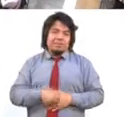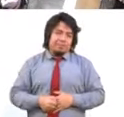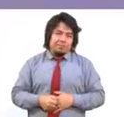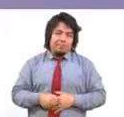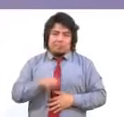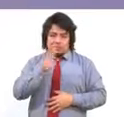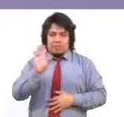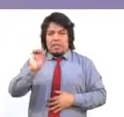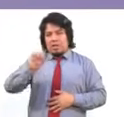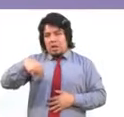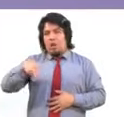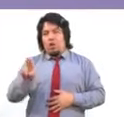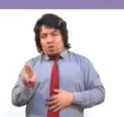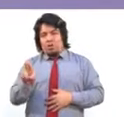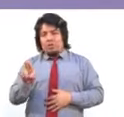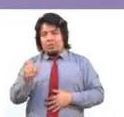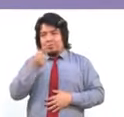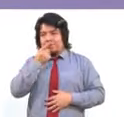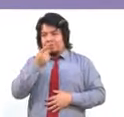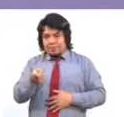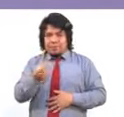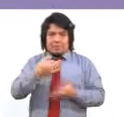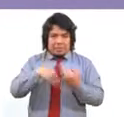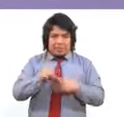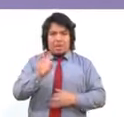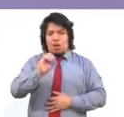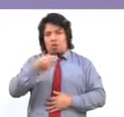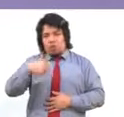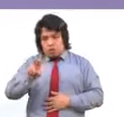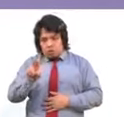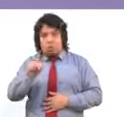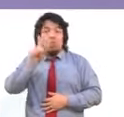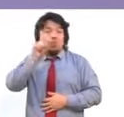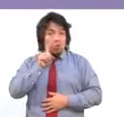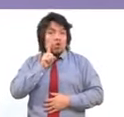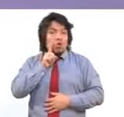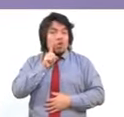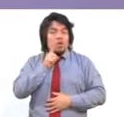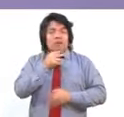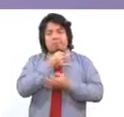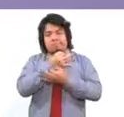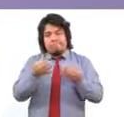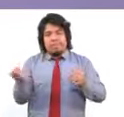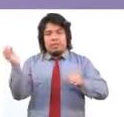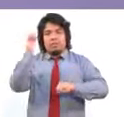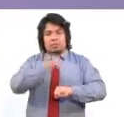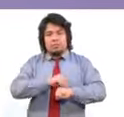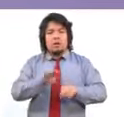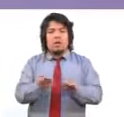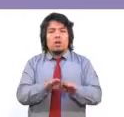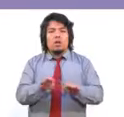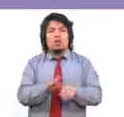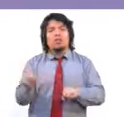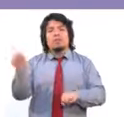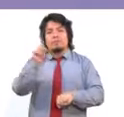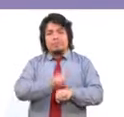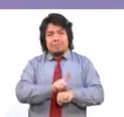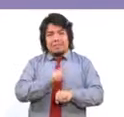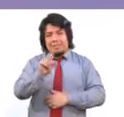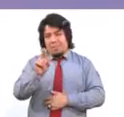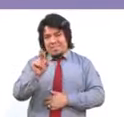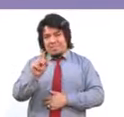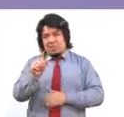Naciones Unidas de las Mujeres, ONU Mujeres, lo estableció como el Día de la Erradicación de la